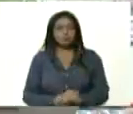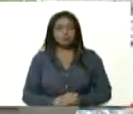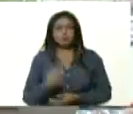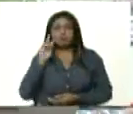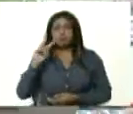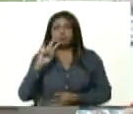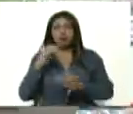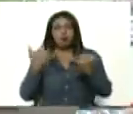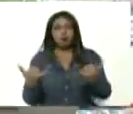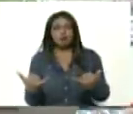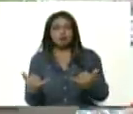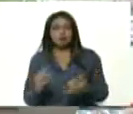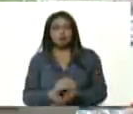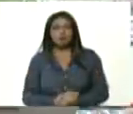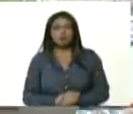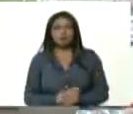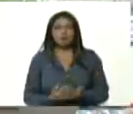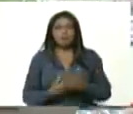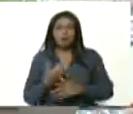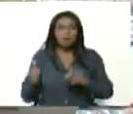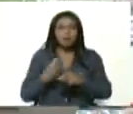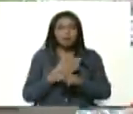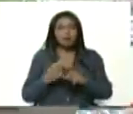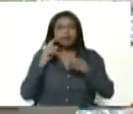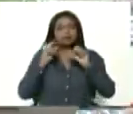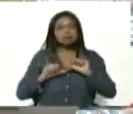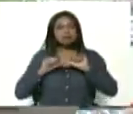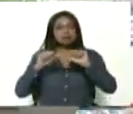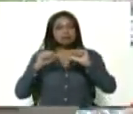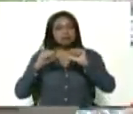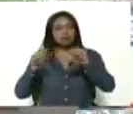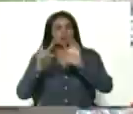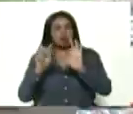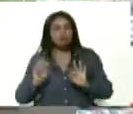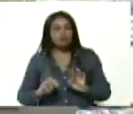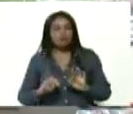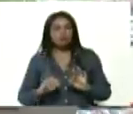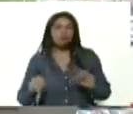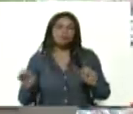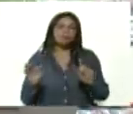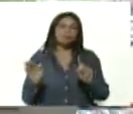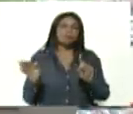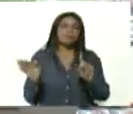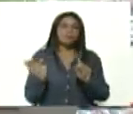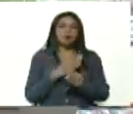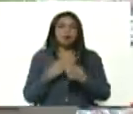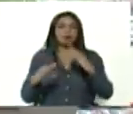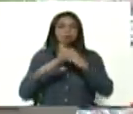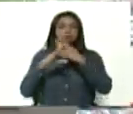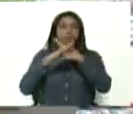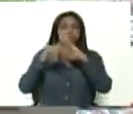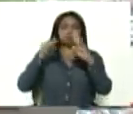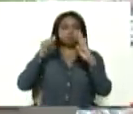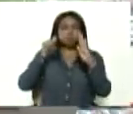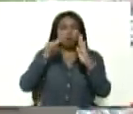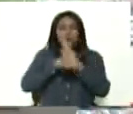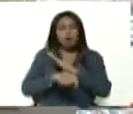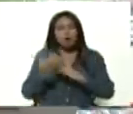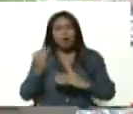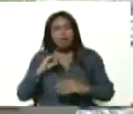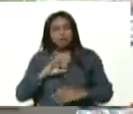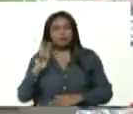más criminal, más salvaje que se mantengan estas sanciones, este bloqueo contra